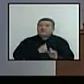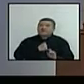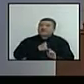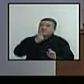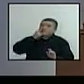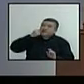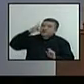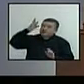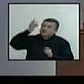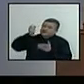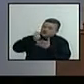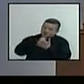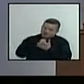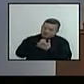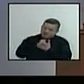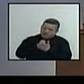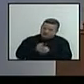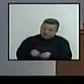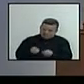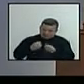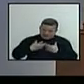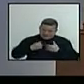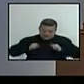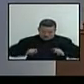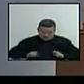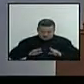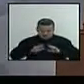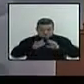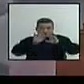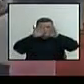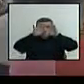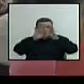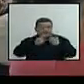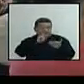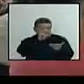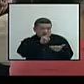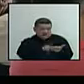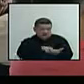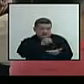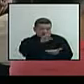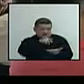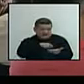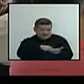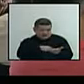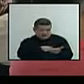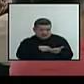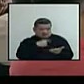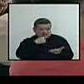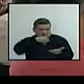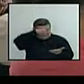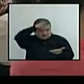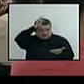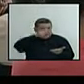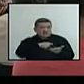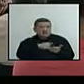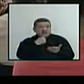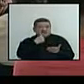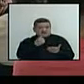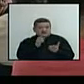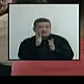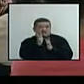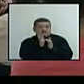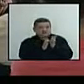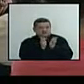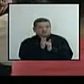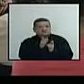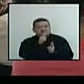nombre. Y entonces la carta a los Hebreos nos comenta ese momento en que Cristo